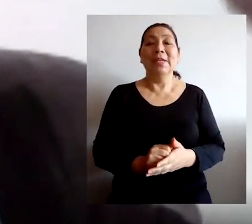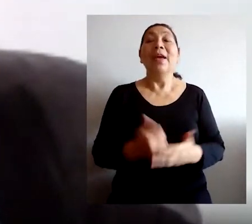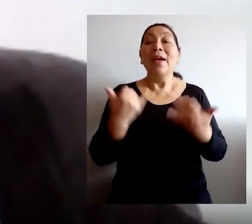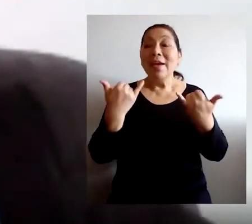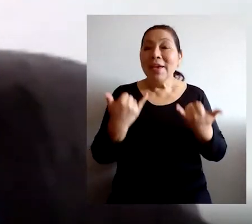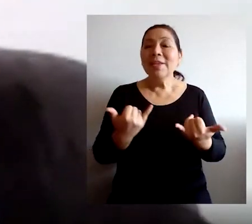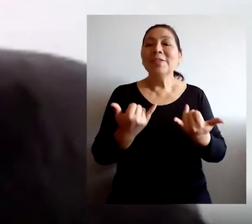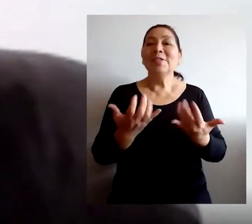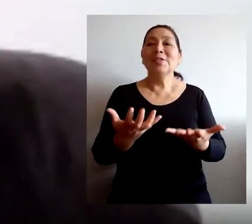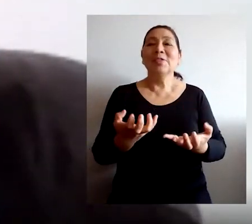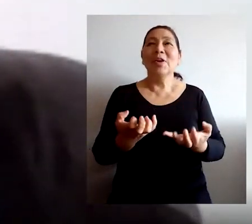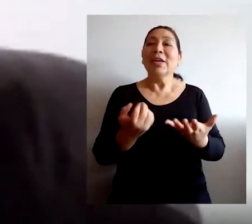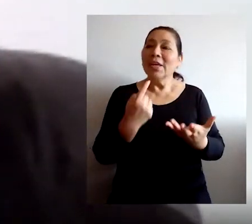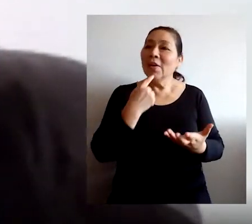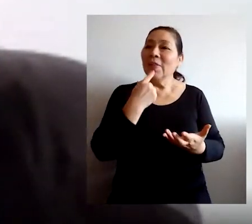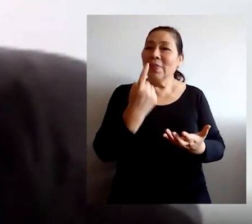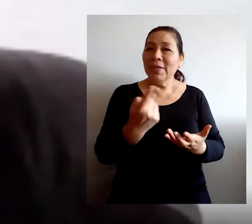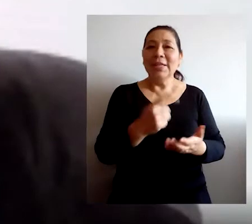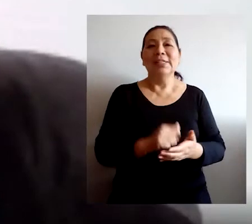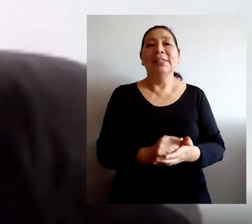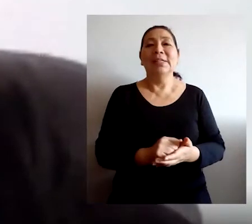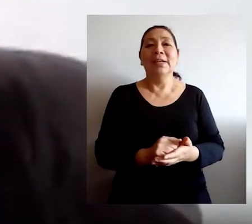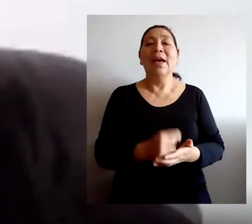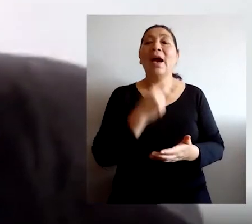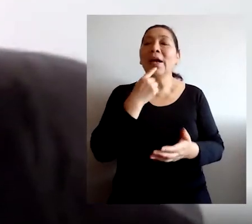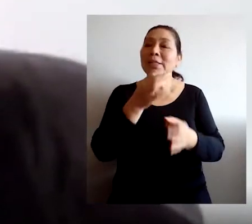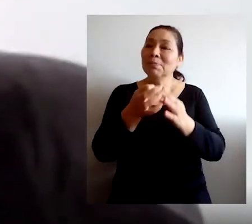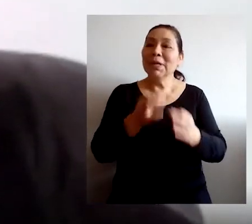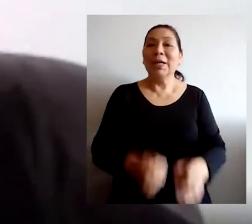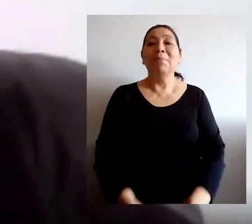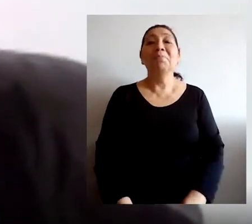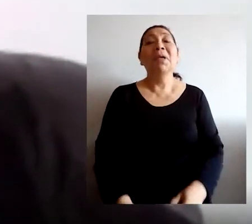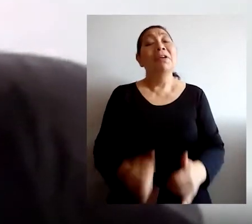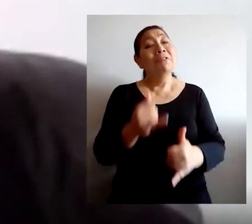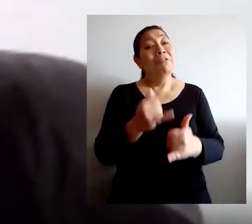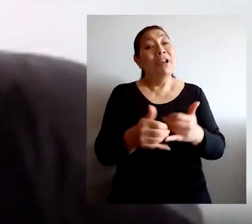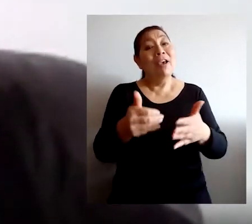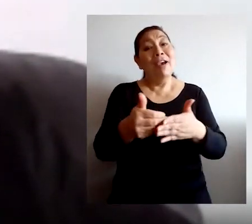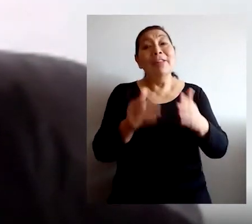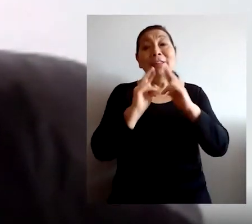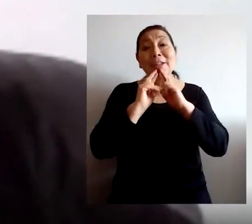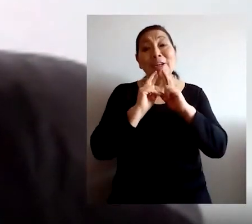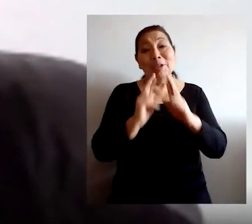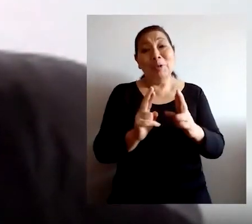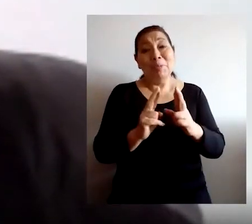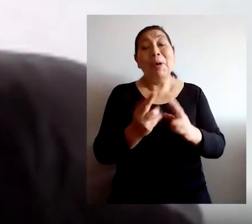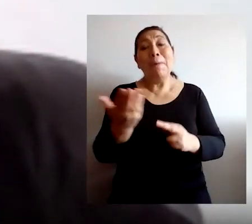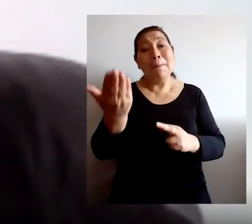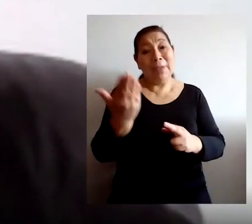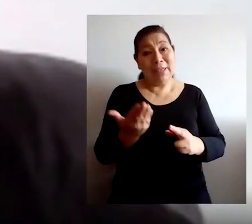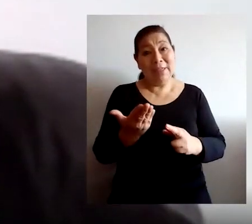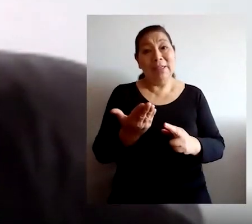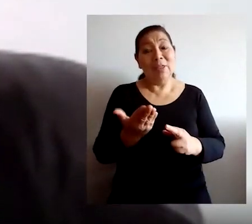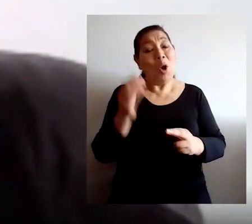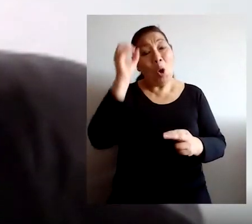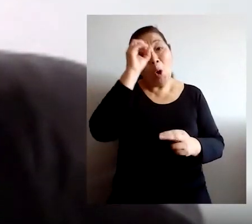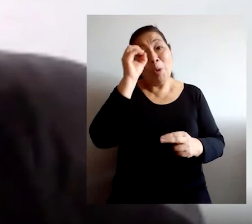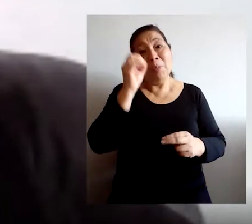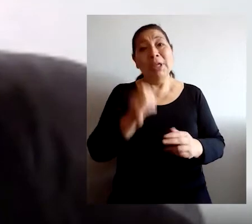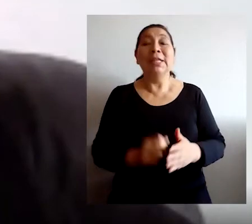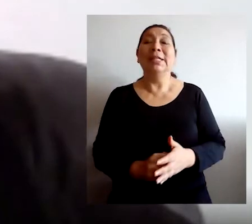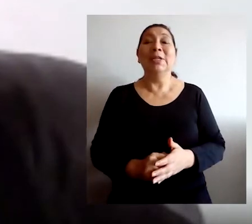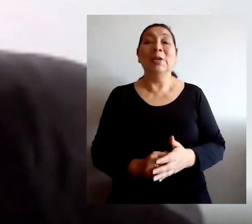Y eso es lo que quiero pasar a señalar, ¿no? Finalmente, antes de resolver, hemos pedido que se pida una opinión en